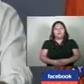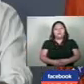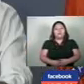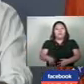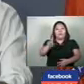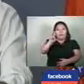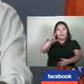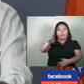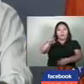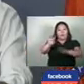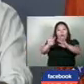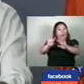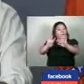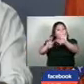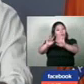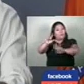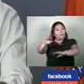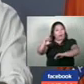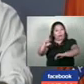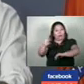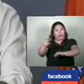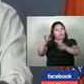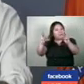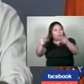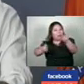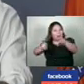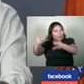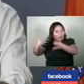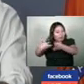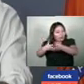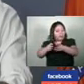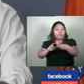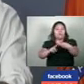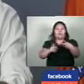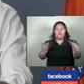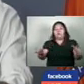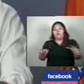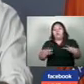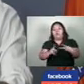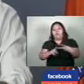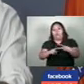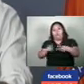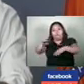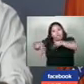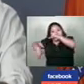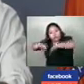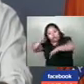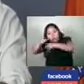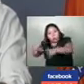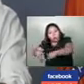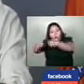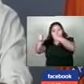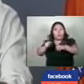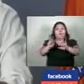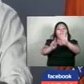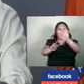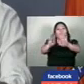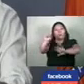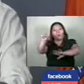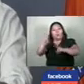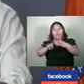,840 accidentes de tránsito y aéreo 1, rescates acuáticos simples tenemos 71,